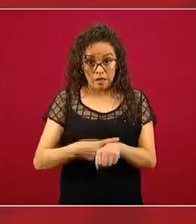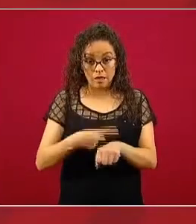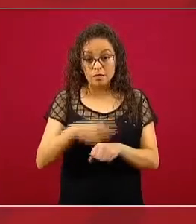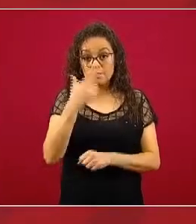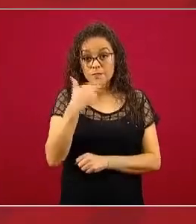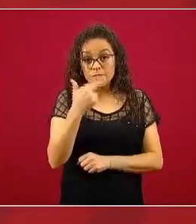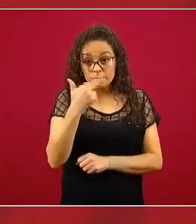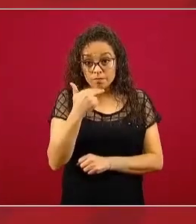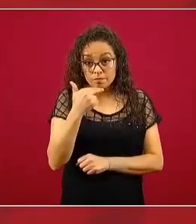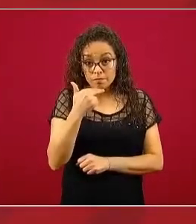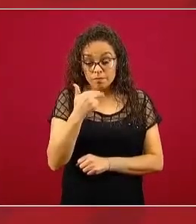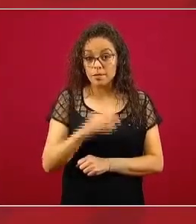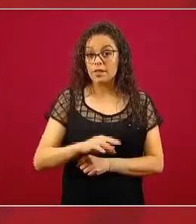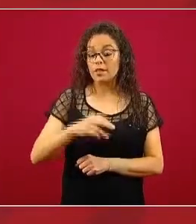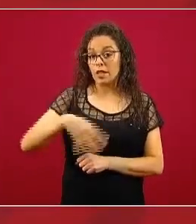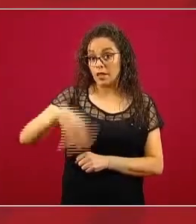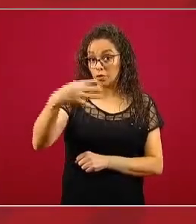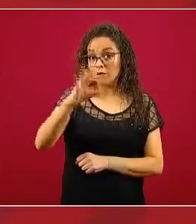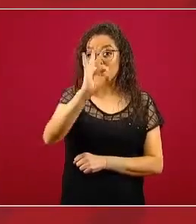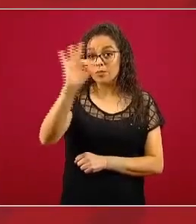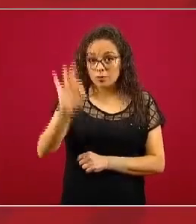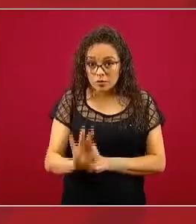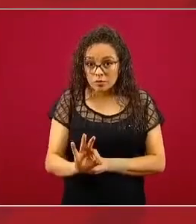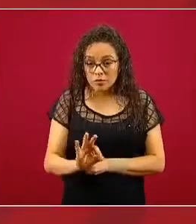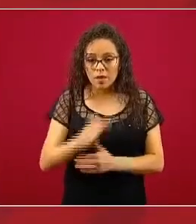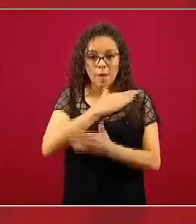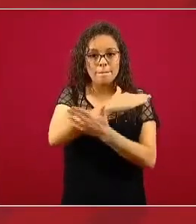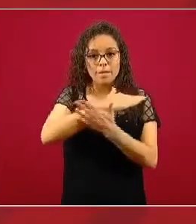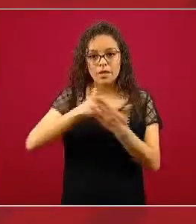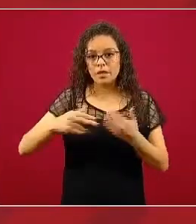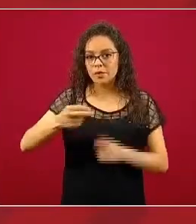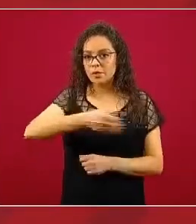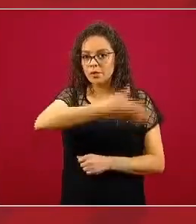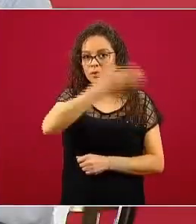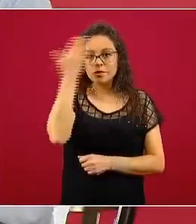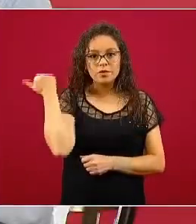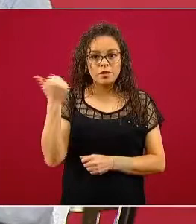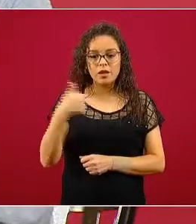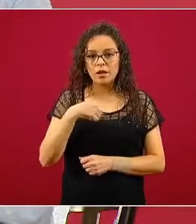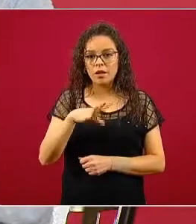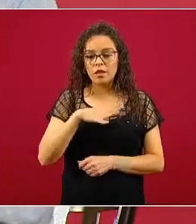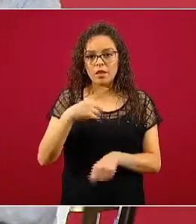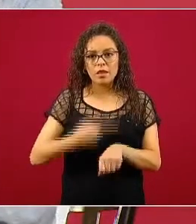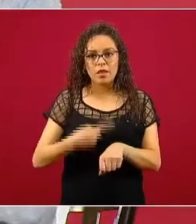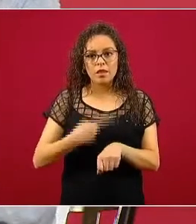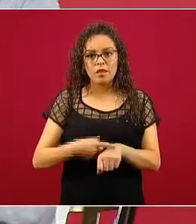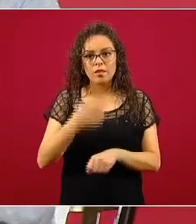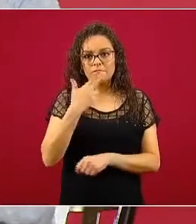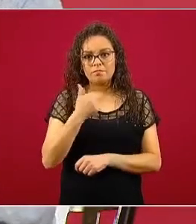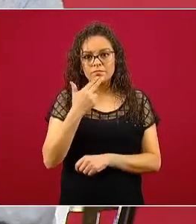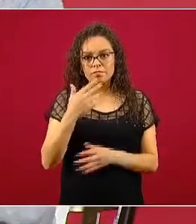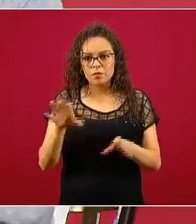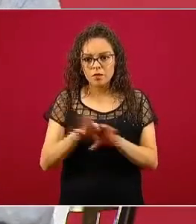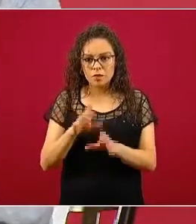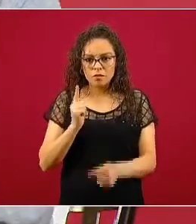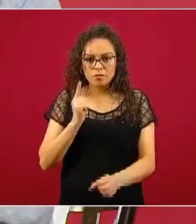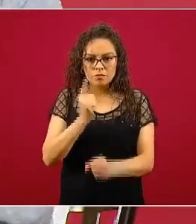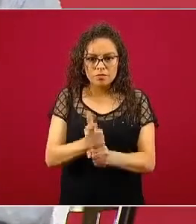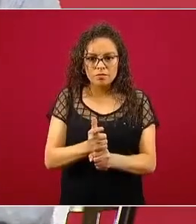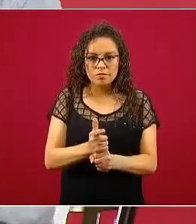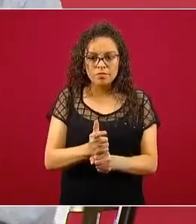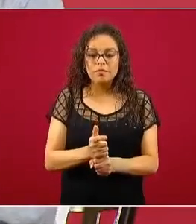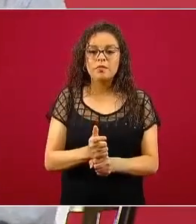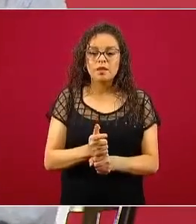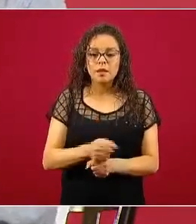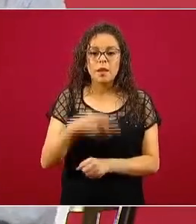14% de la población, la mitad no sabían que lo tenían. Y se descubrió en el momento en que vino la